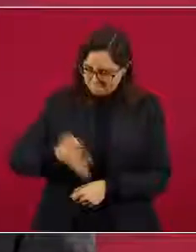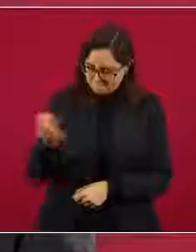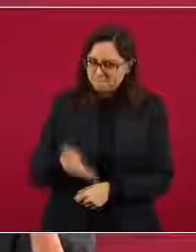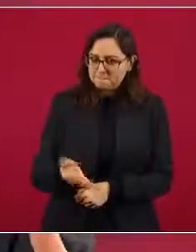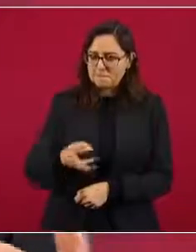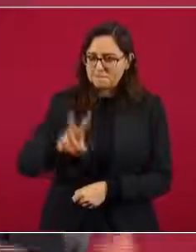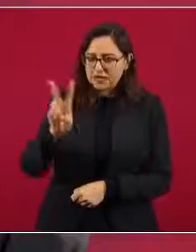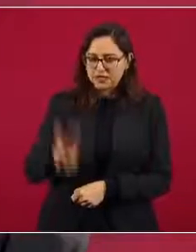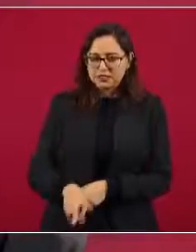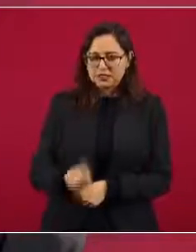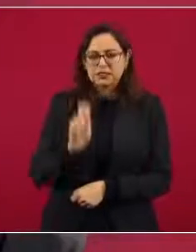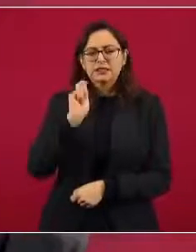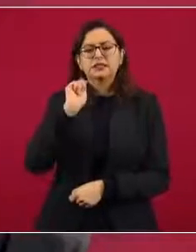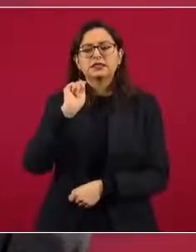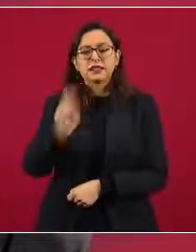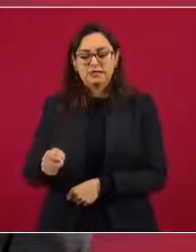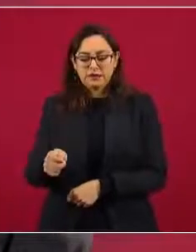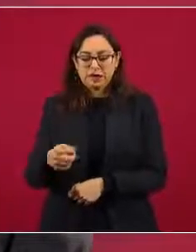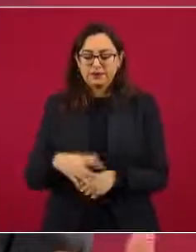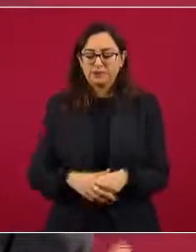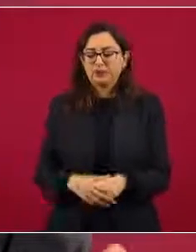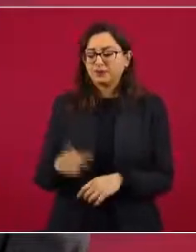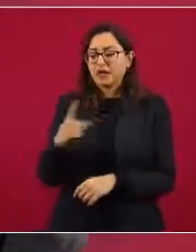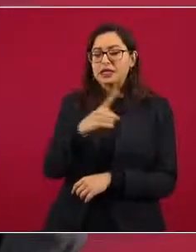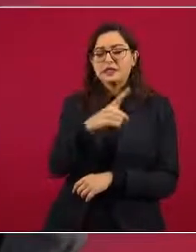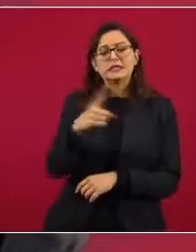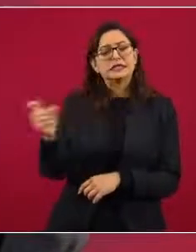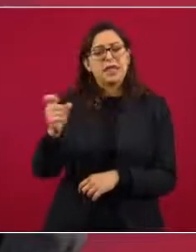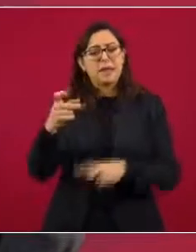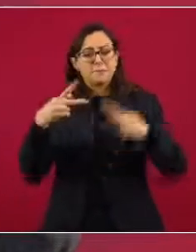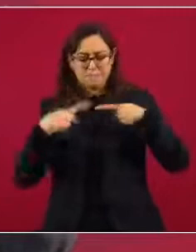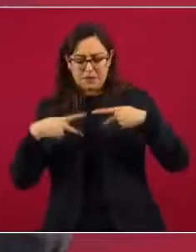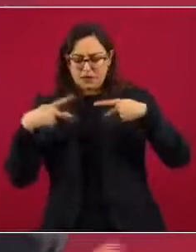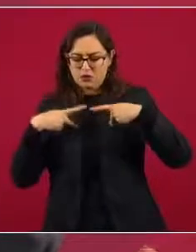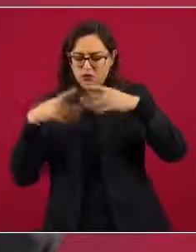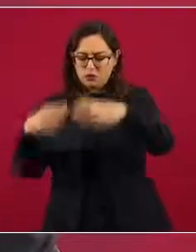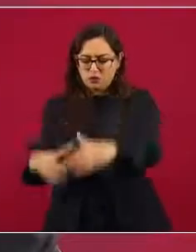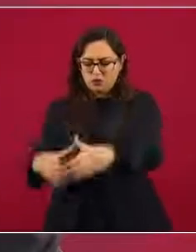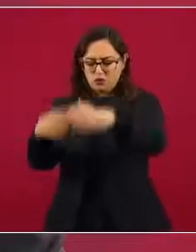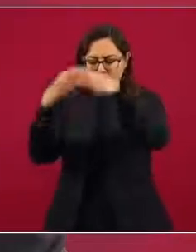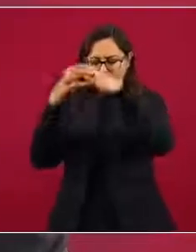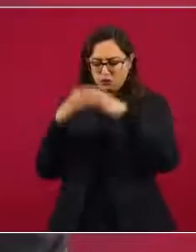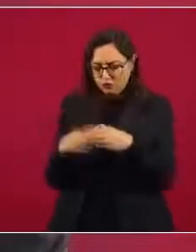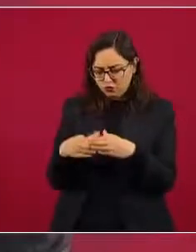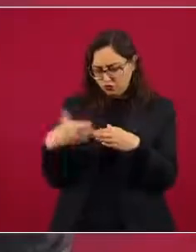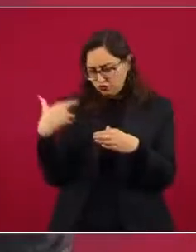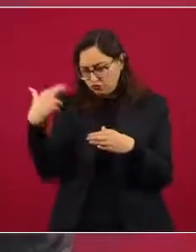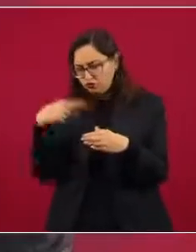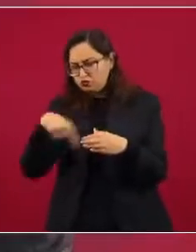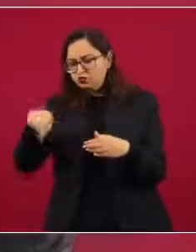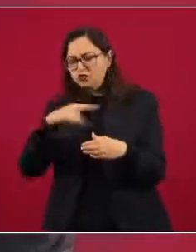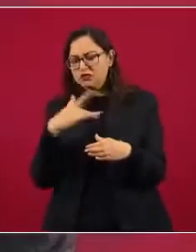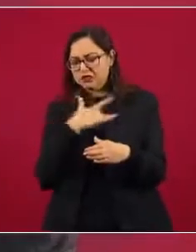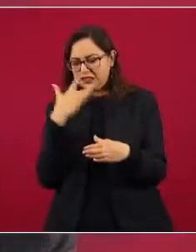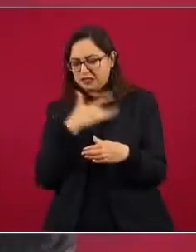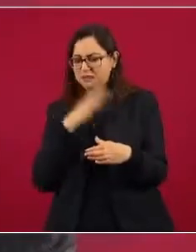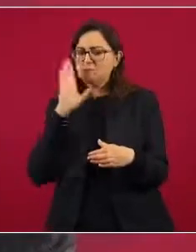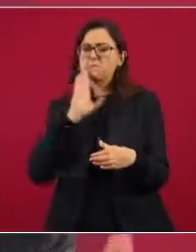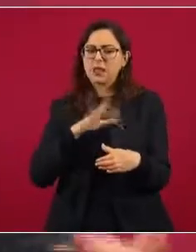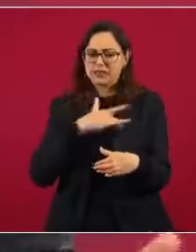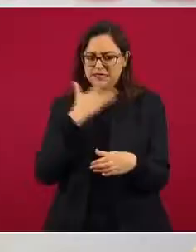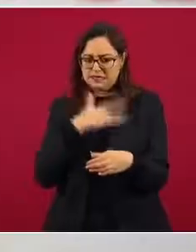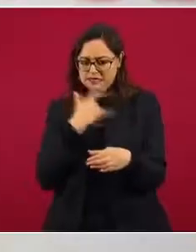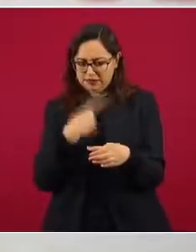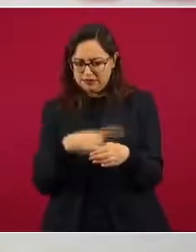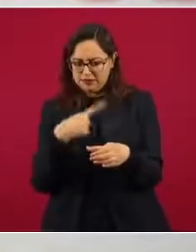cada 100 resultan positivas cuando se les estudia, dado que tienen síntomas de COVID-19,